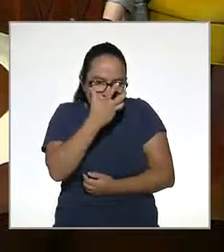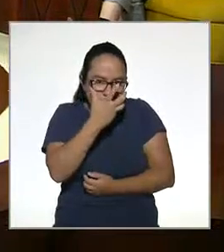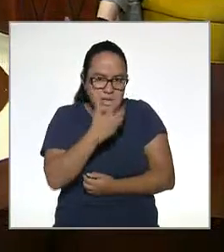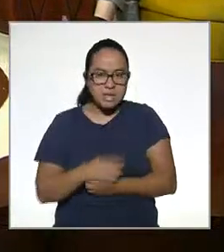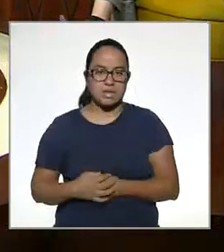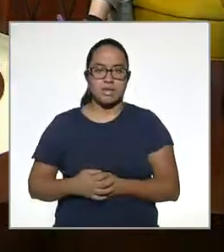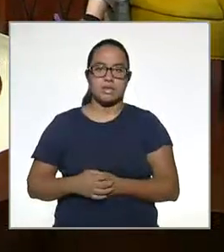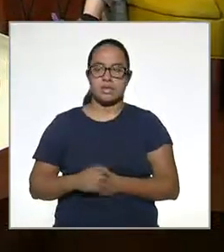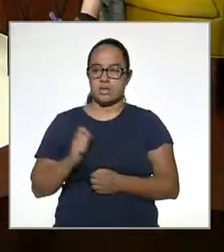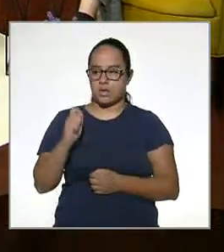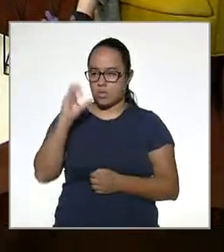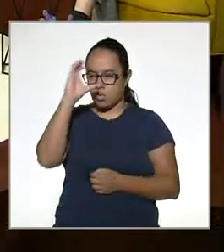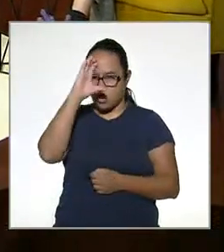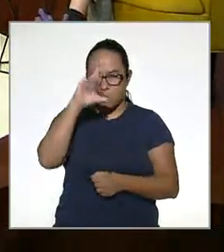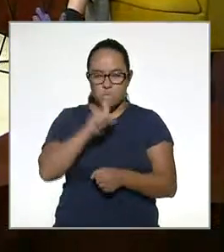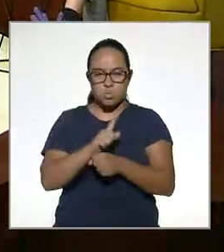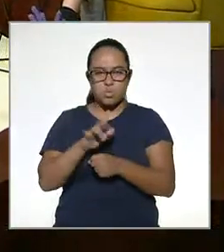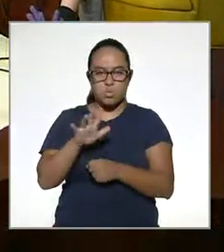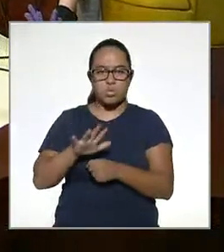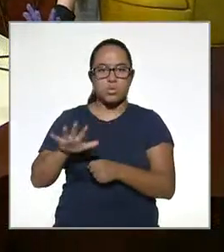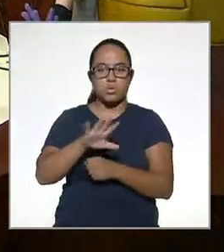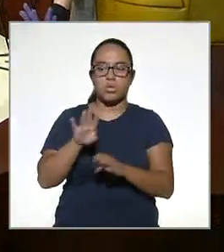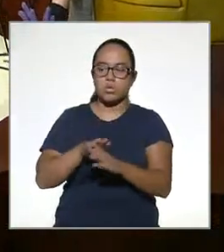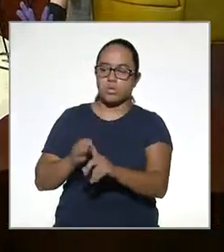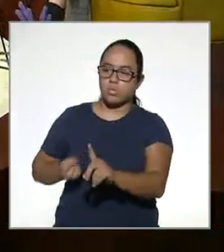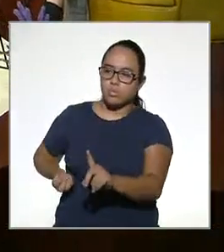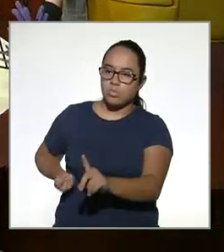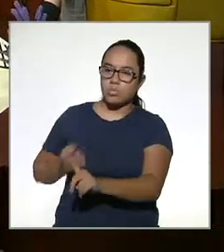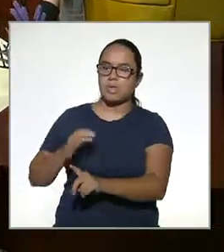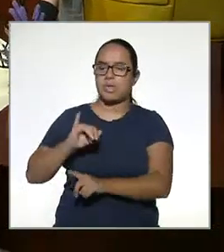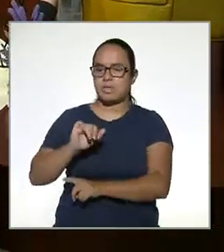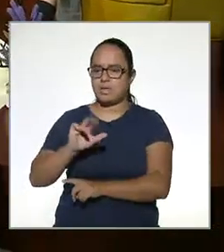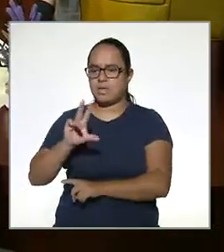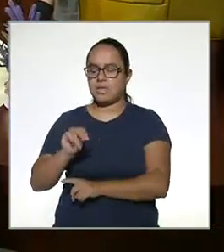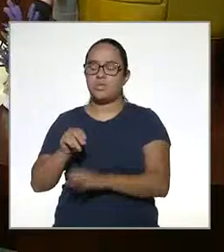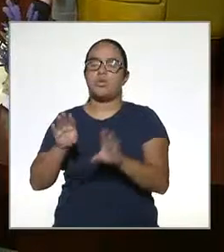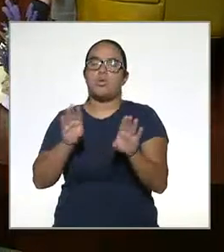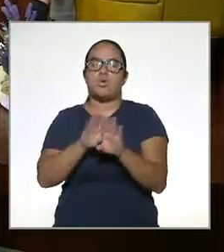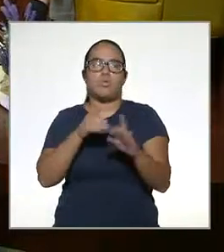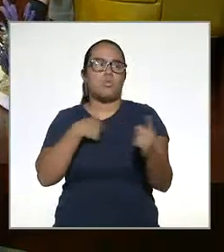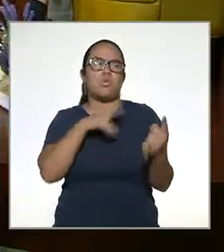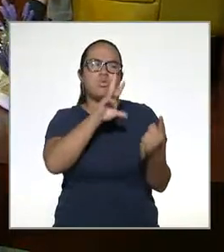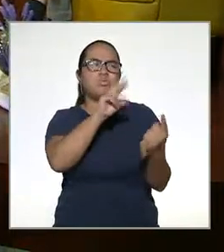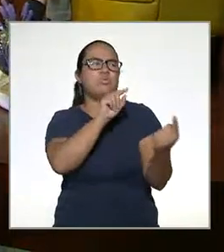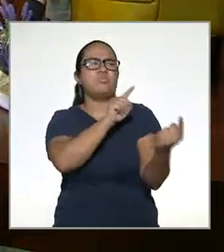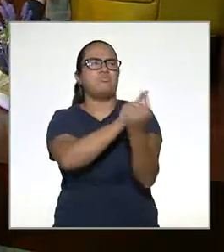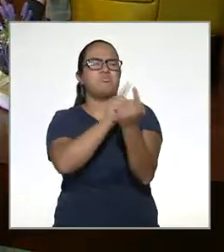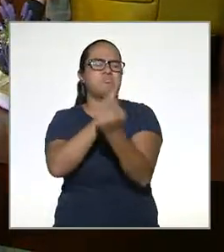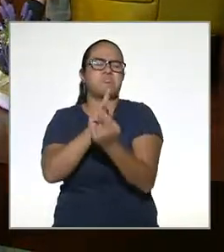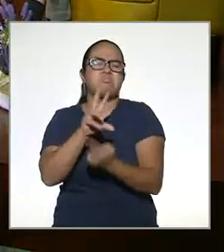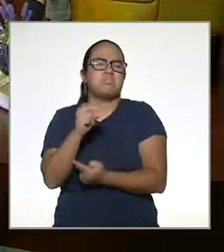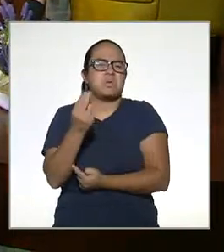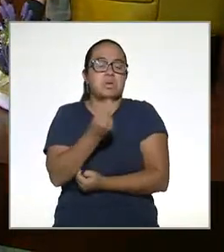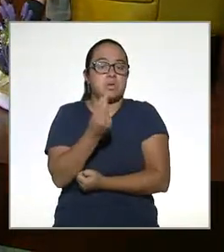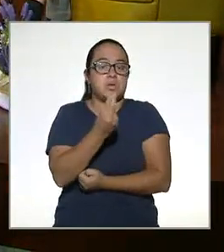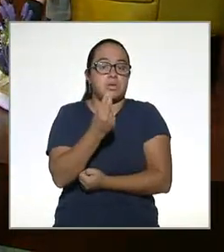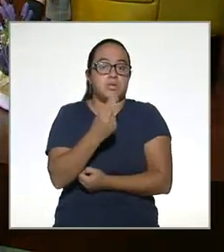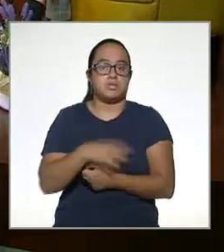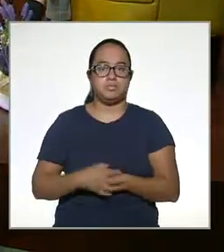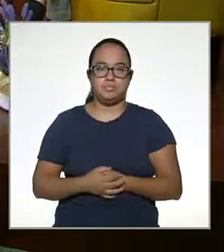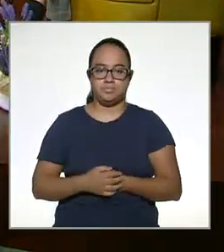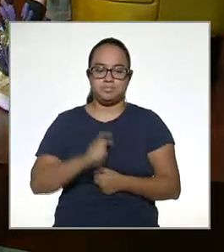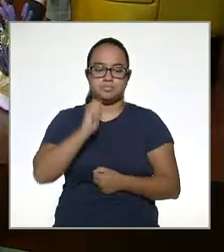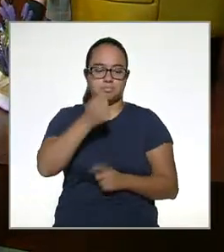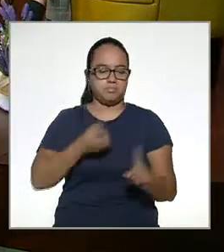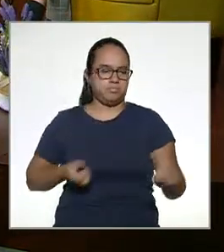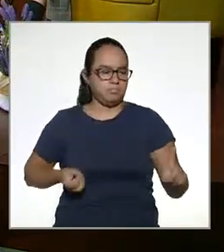social, culturalmente, por esta etiquetación de lo que es ser o no ser, introvertido o extrovertido, que de antemano ya antepone una